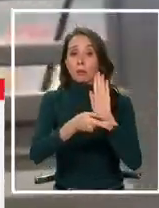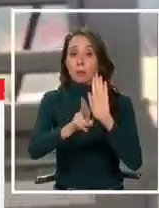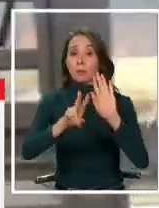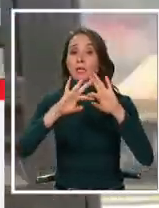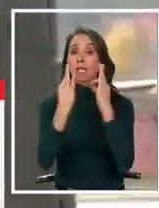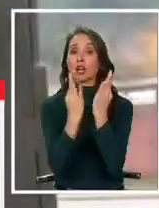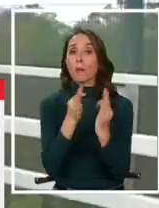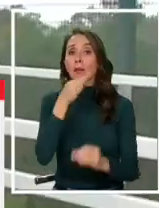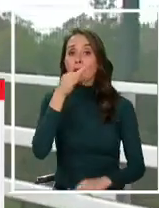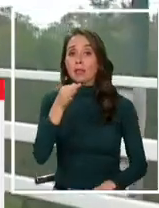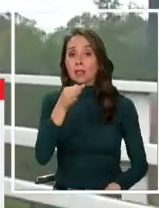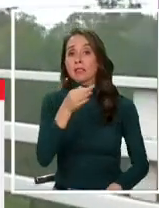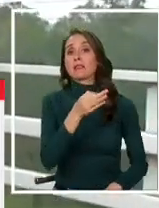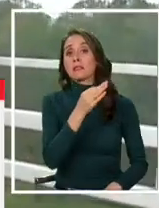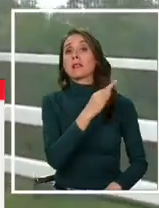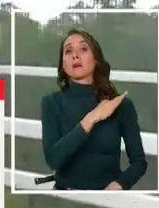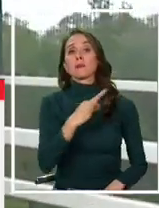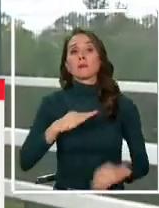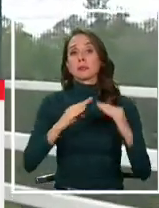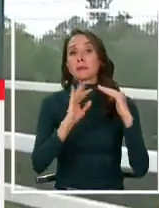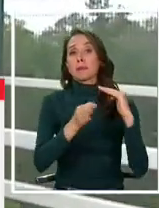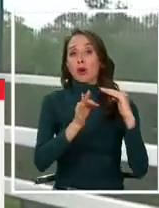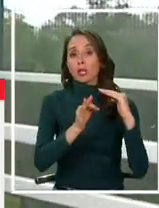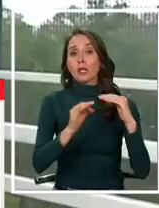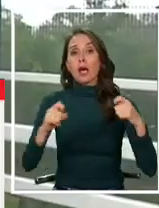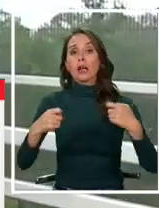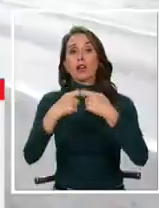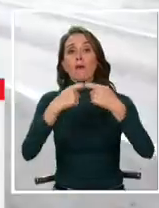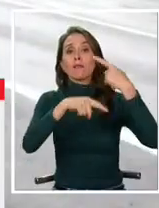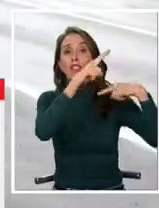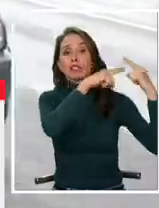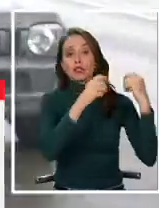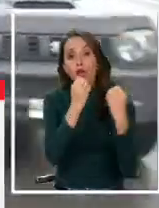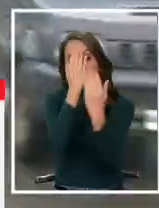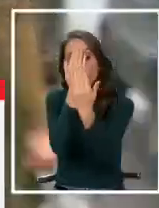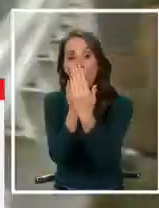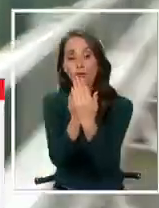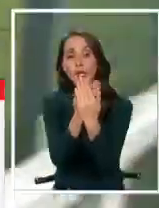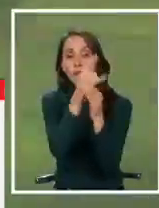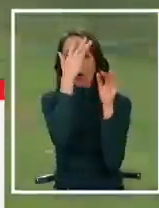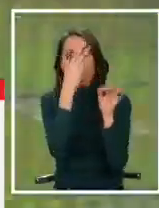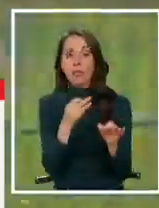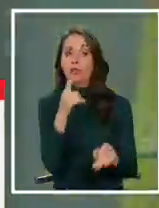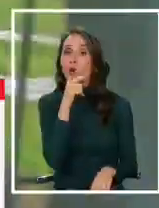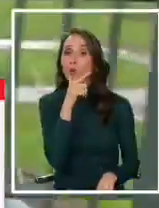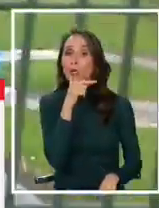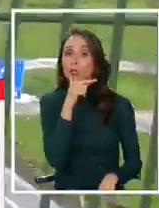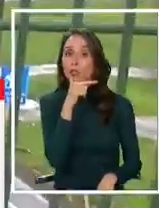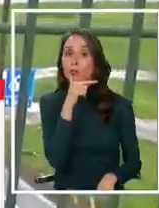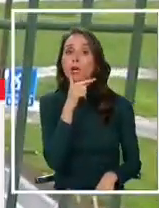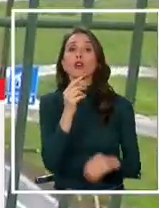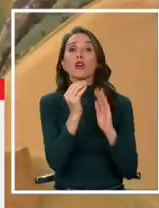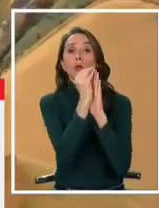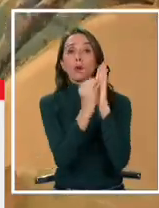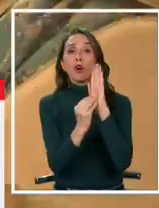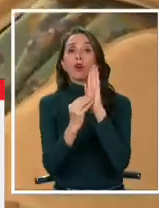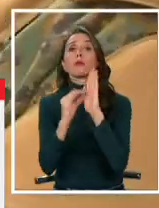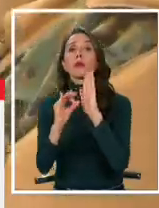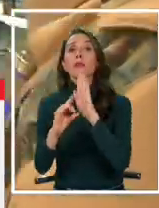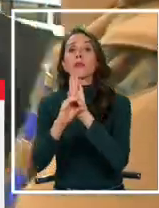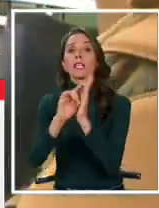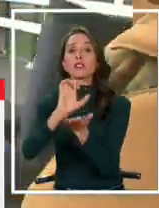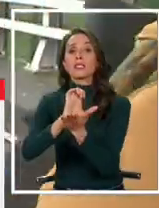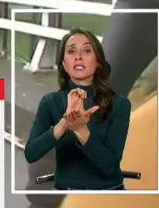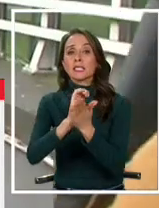completas dice la moneda para enfrentar un conflicto histórico determinación que ha generado cuestionamientos por la definición de un estado de